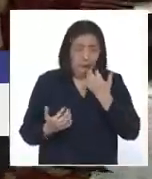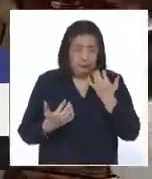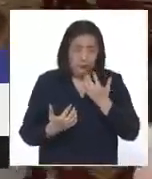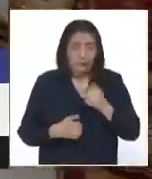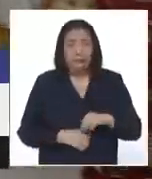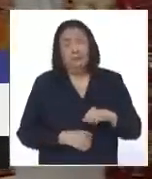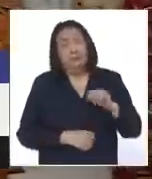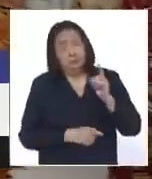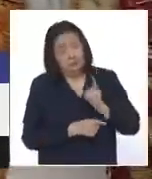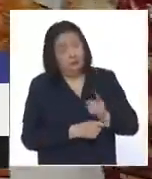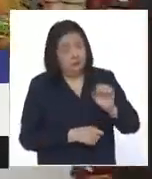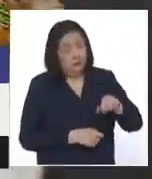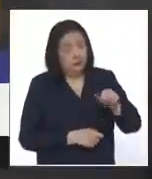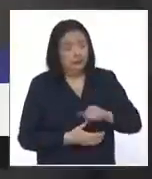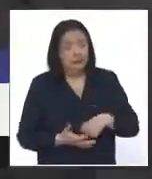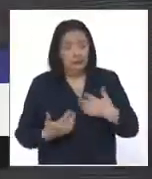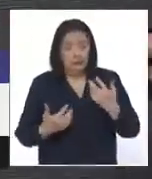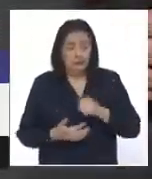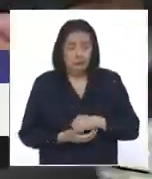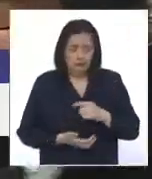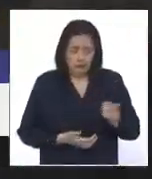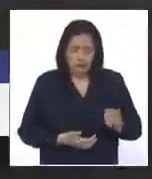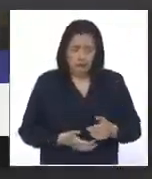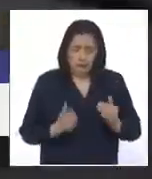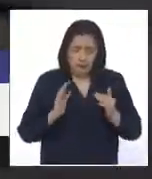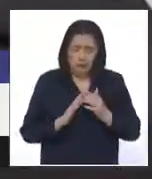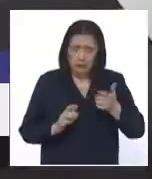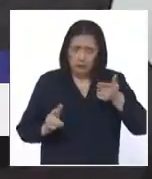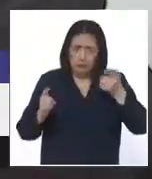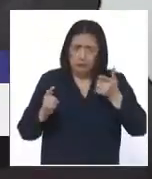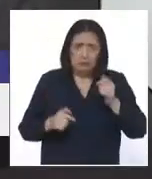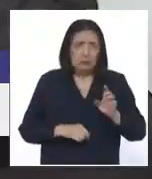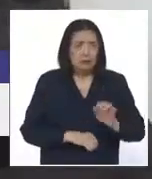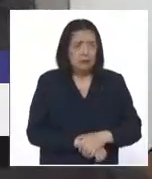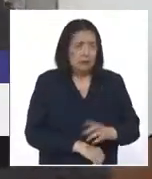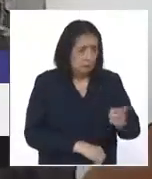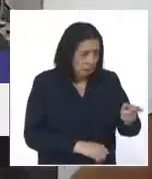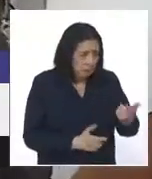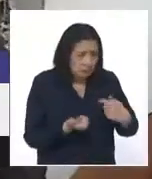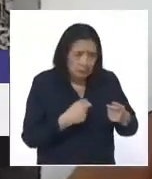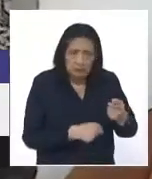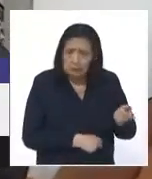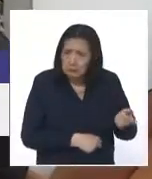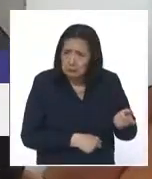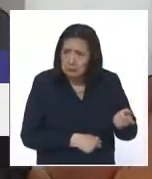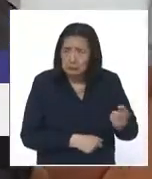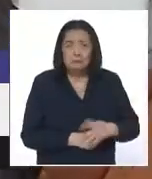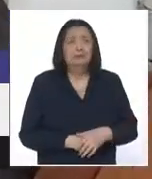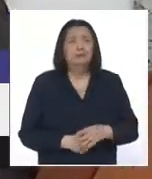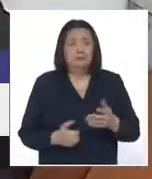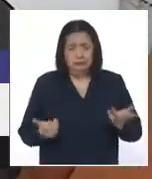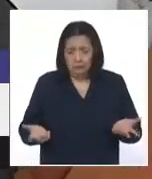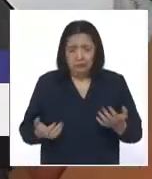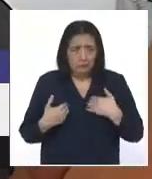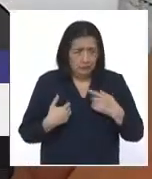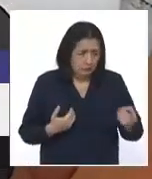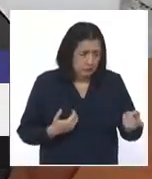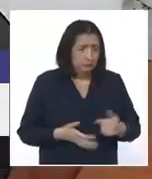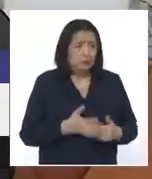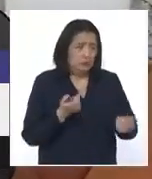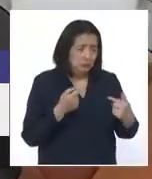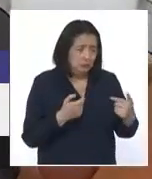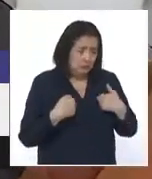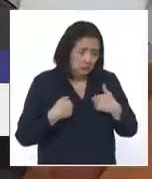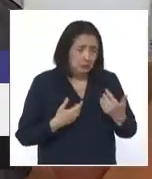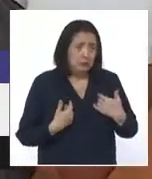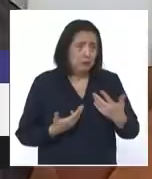nerviosa por esto. Sí, estoy nerviosa. Ha disparado contra su casa. Sí. Por el negocio que usted tiene. También. Eso es el pequeño negocio que